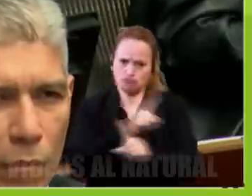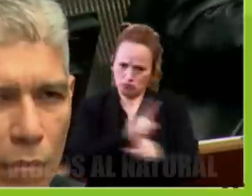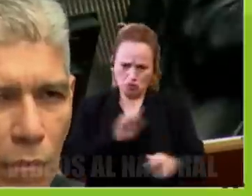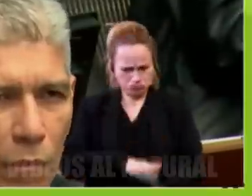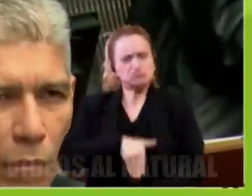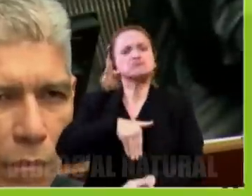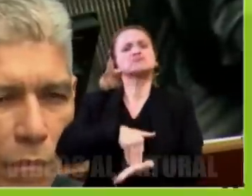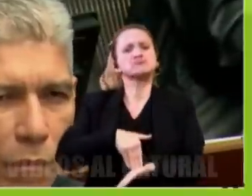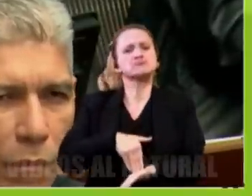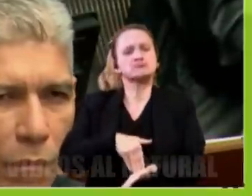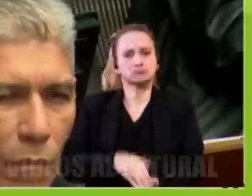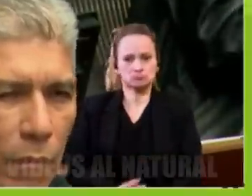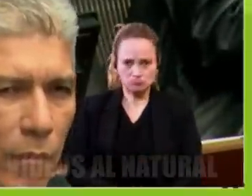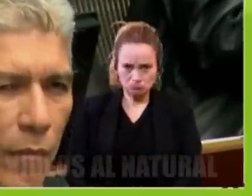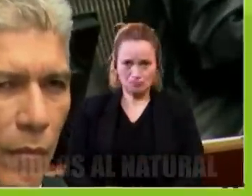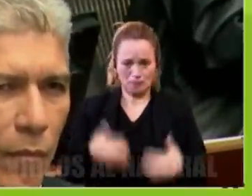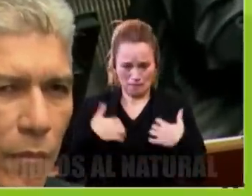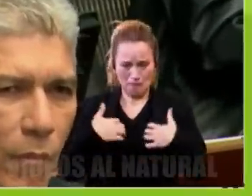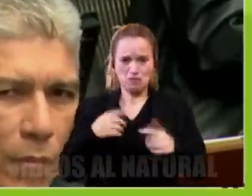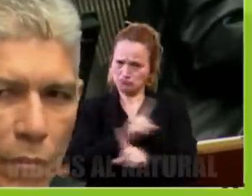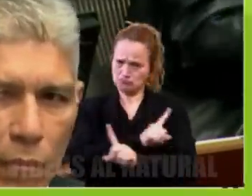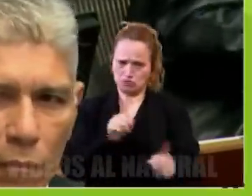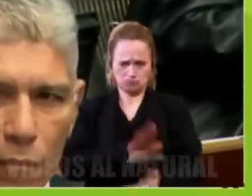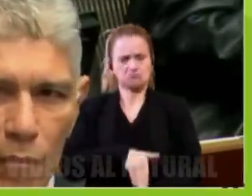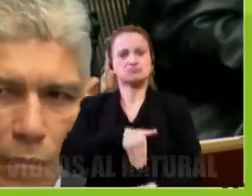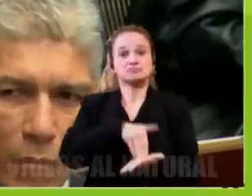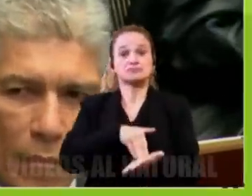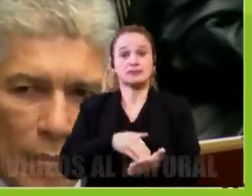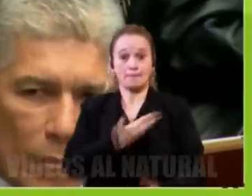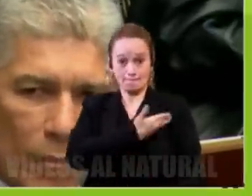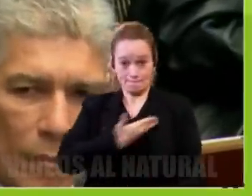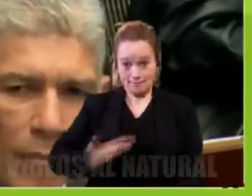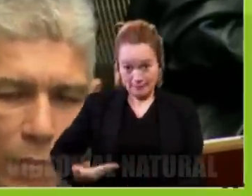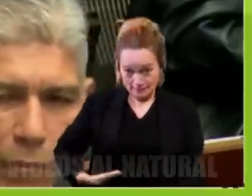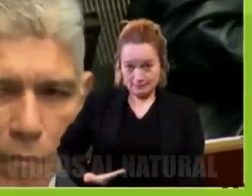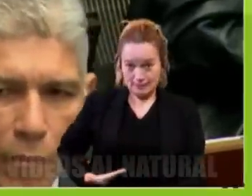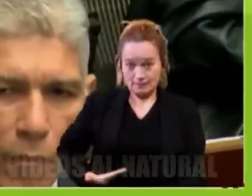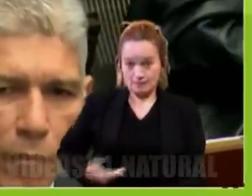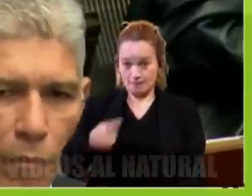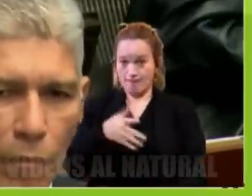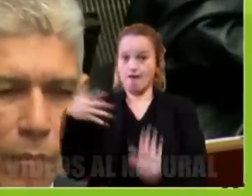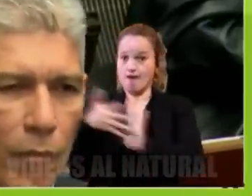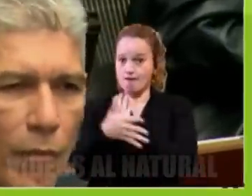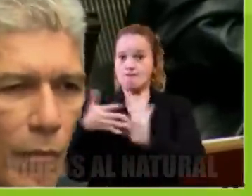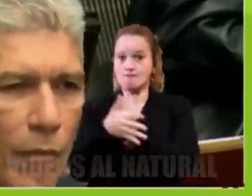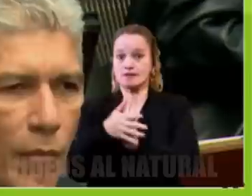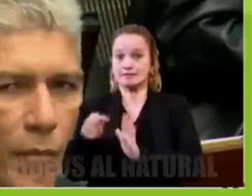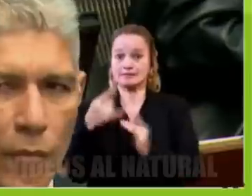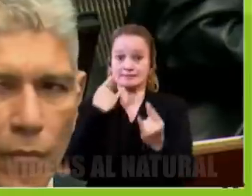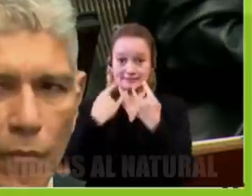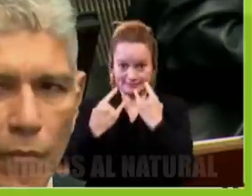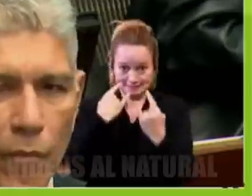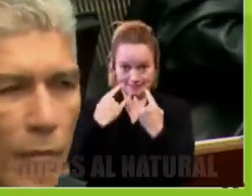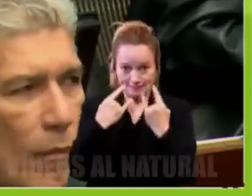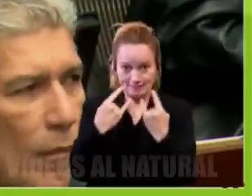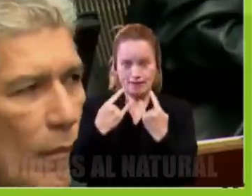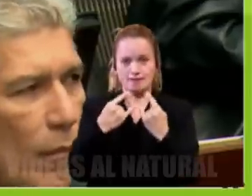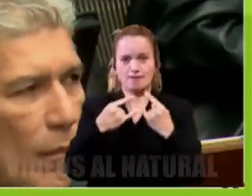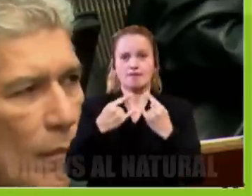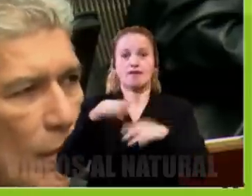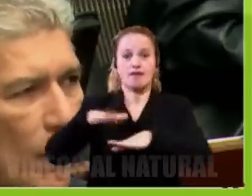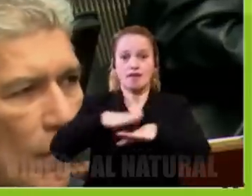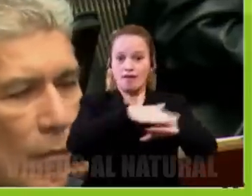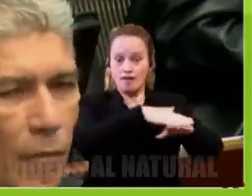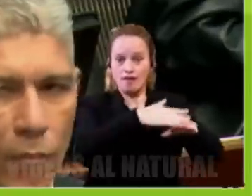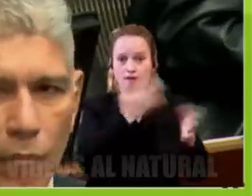temor, ni mucho menos miedo. Si el presidente ha venido señalando que tiene el interés de